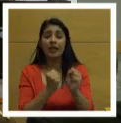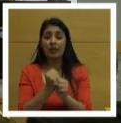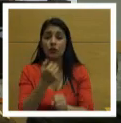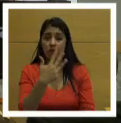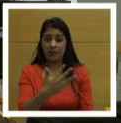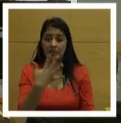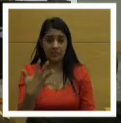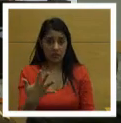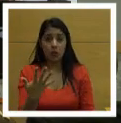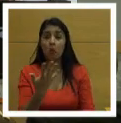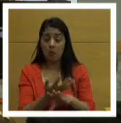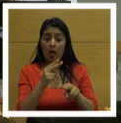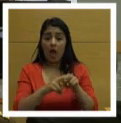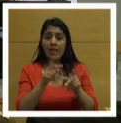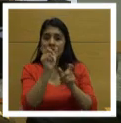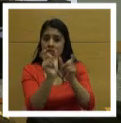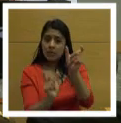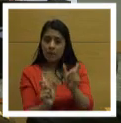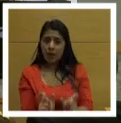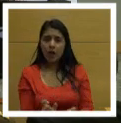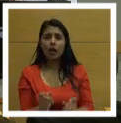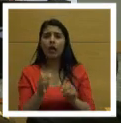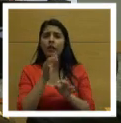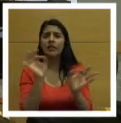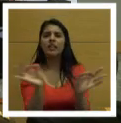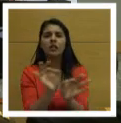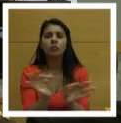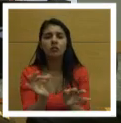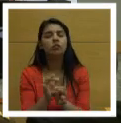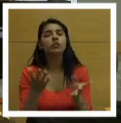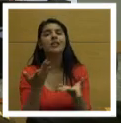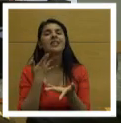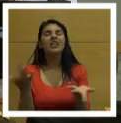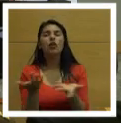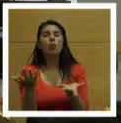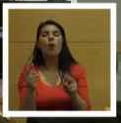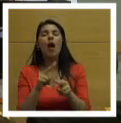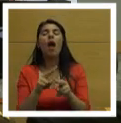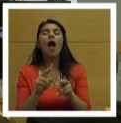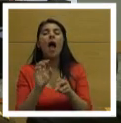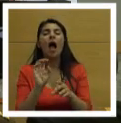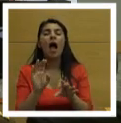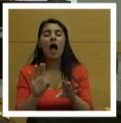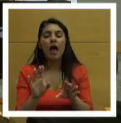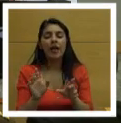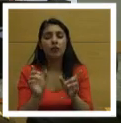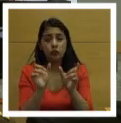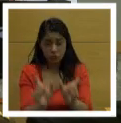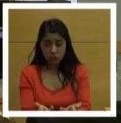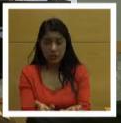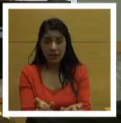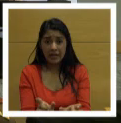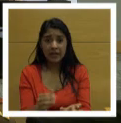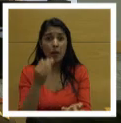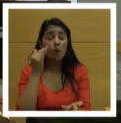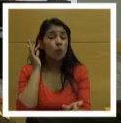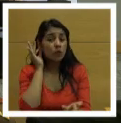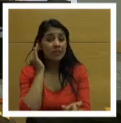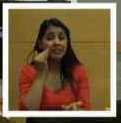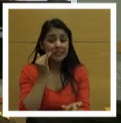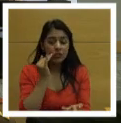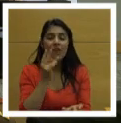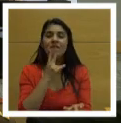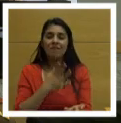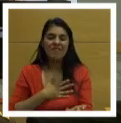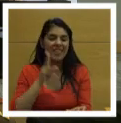marcos conceptuales y recomendaciones en la perspectiva de asegurar a las mujeres y niñas una vida sin violencia.